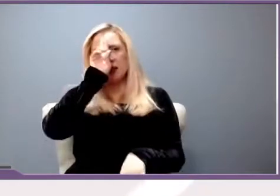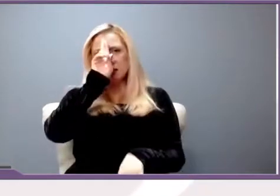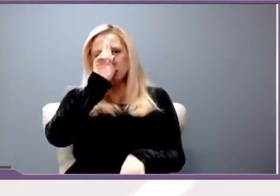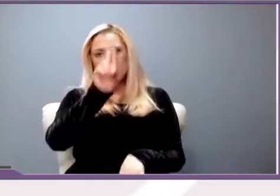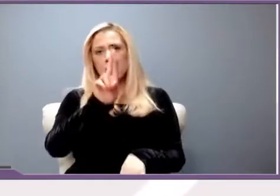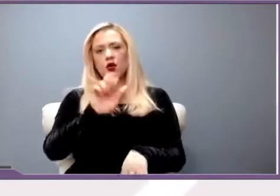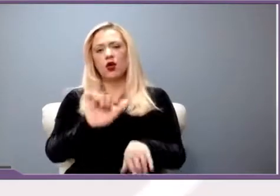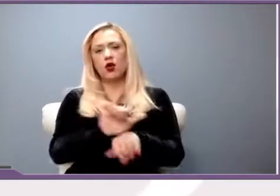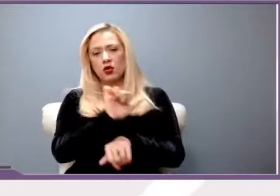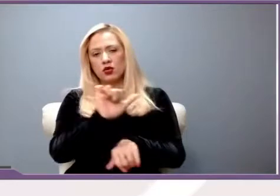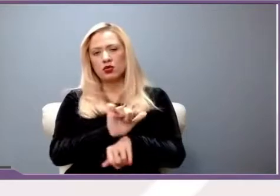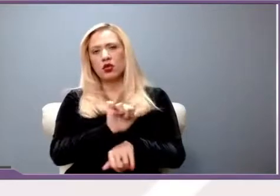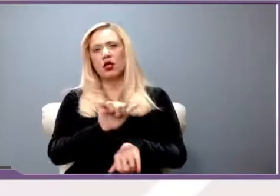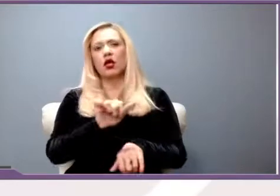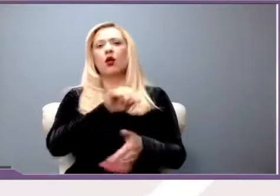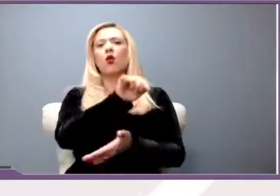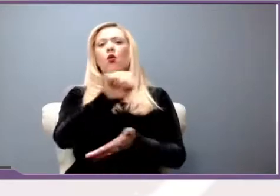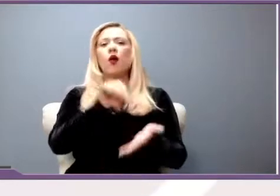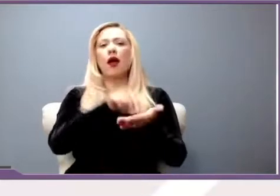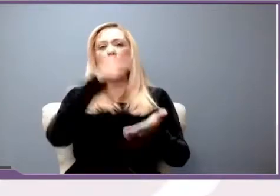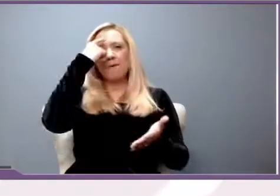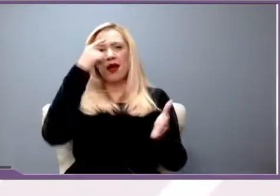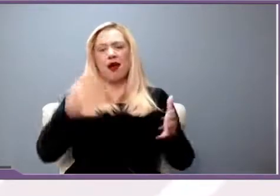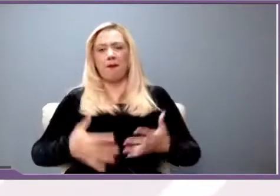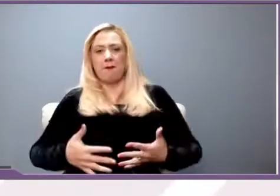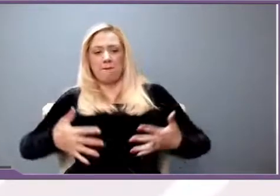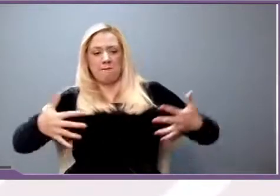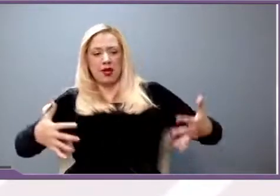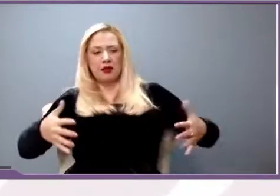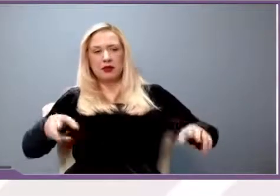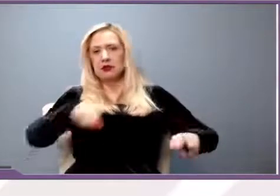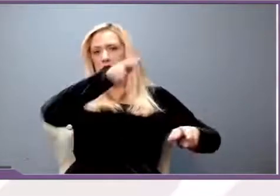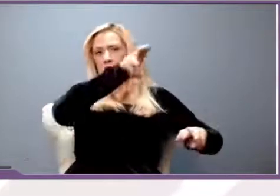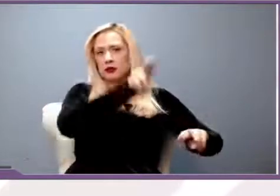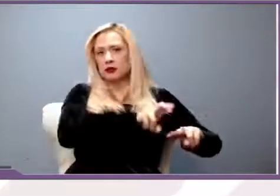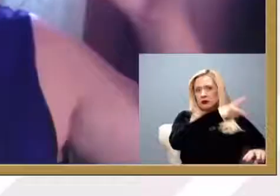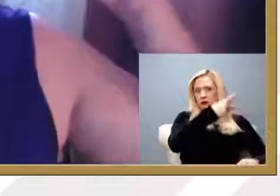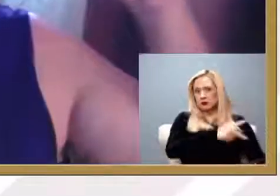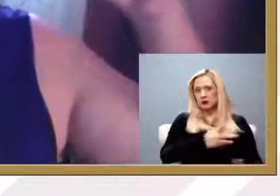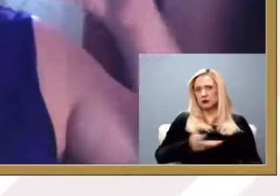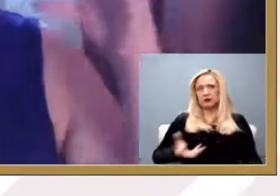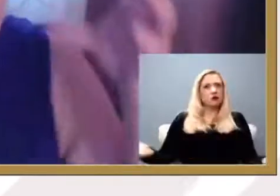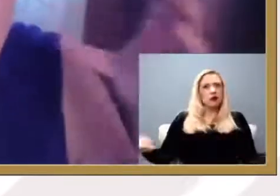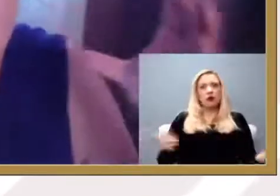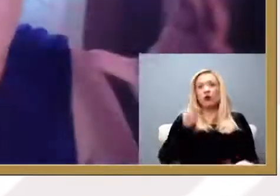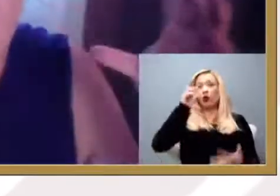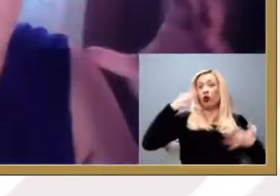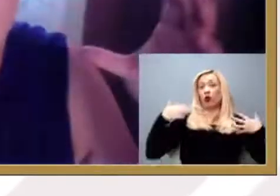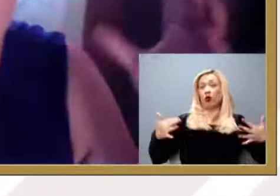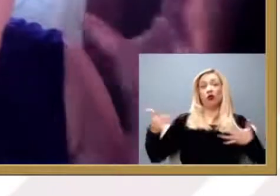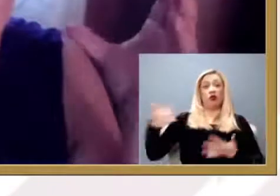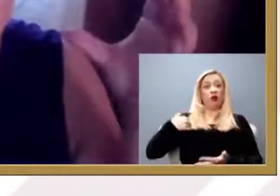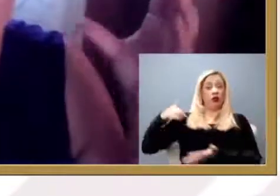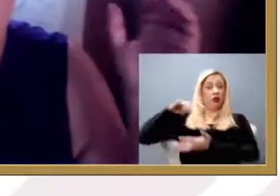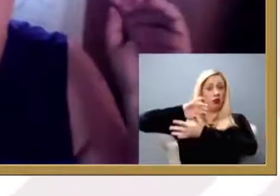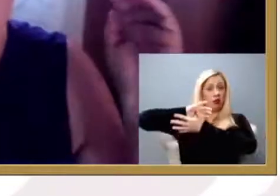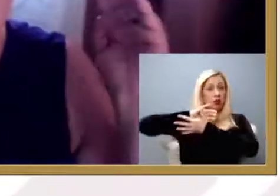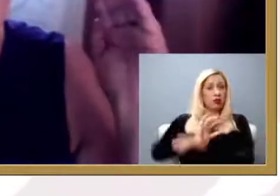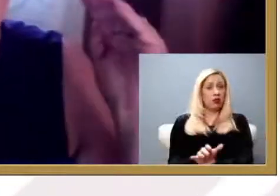transporte público, termina siendo un problema personal y porque estás gorda. Entonces, a esos niveles, ese es como funcionan los prejuicios,